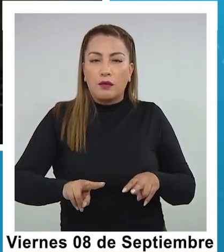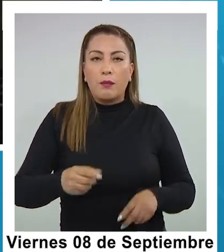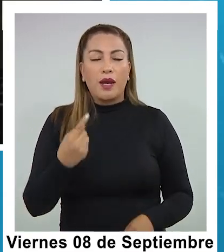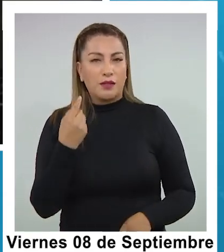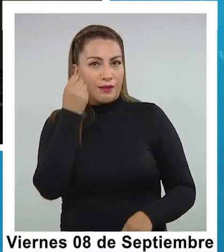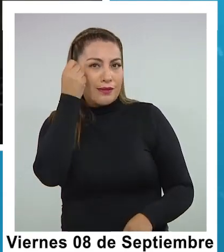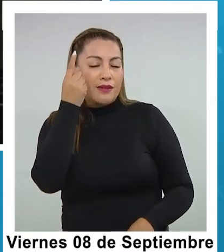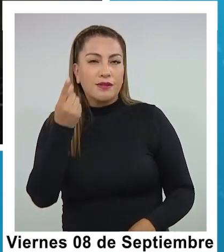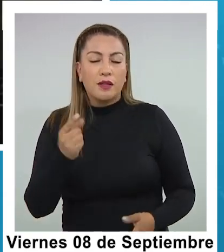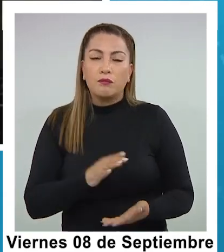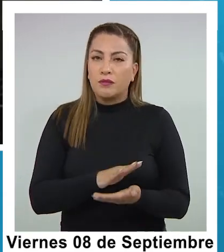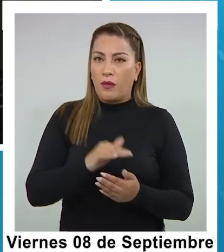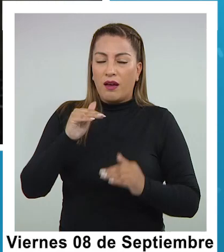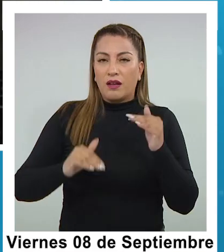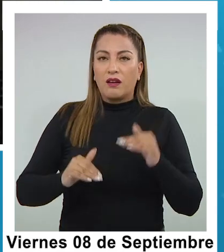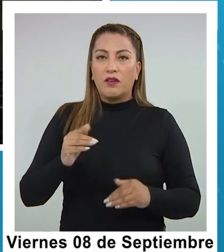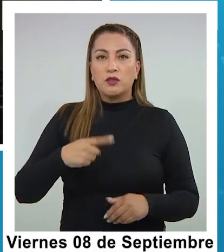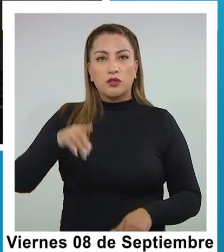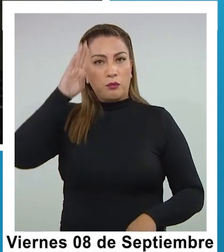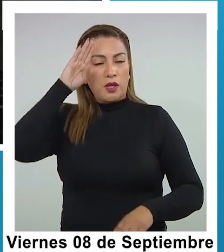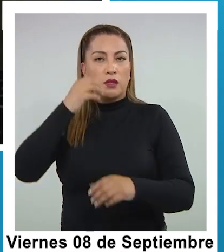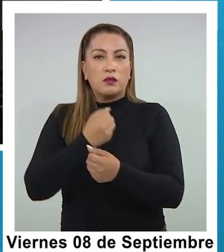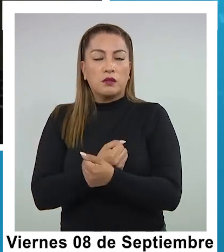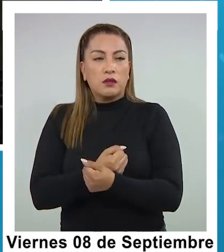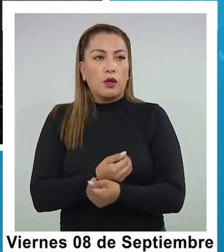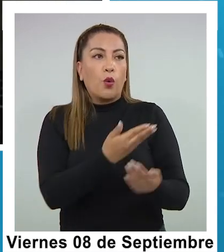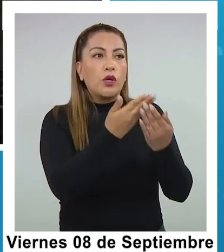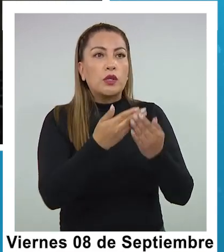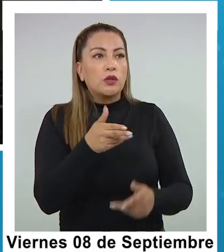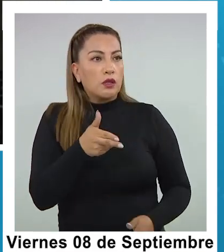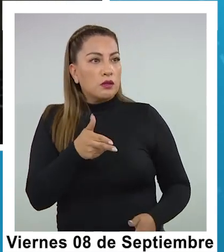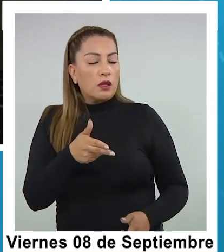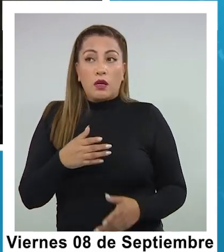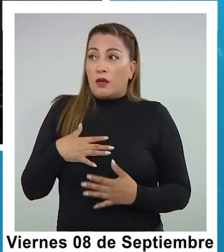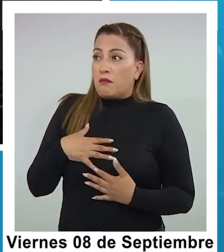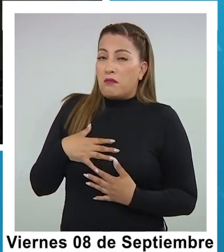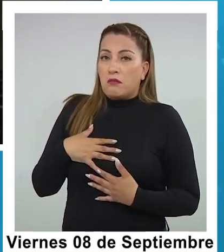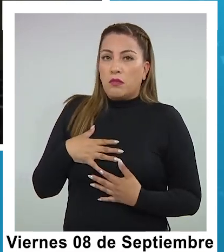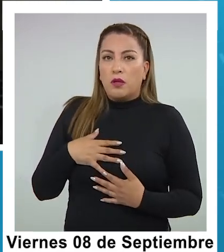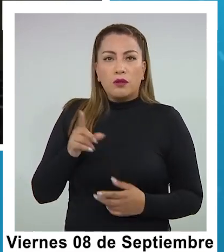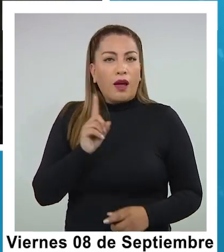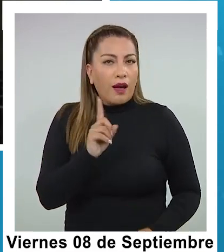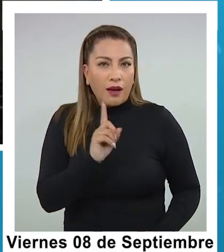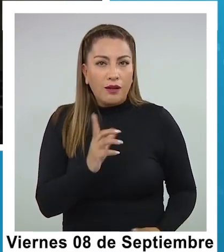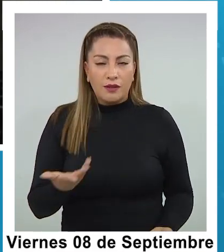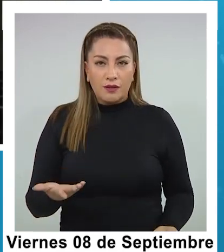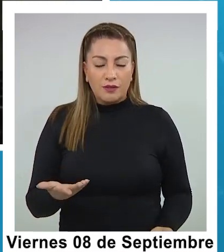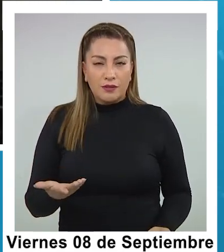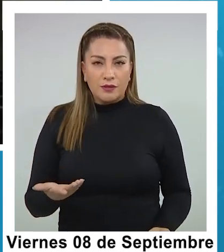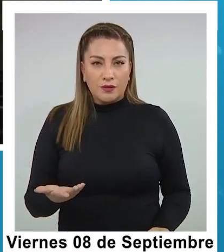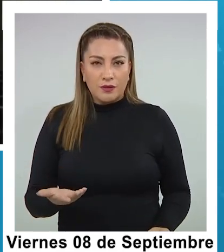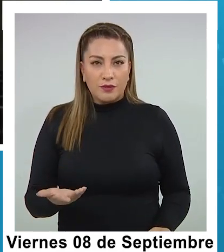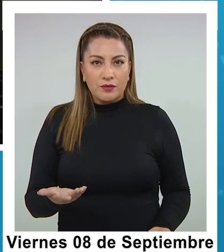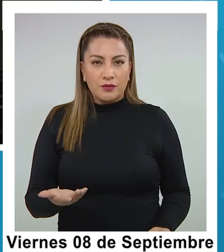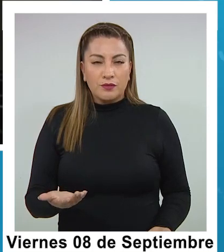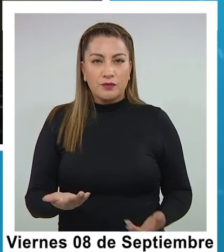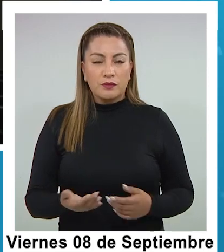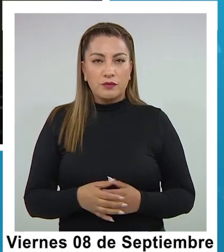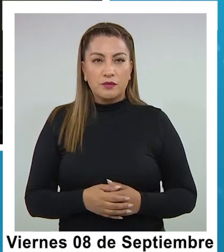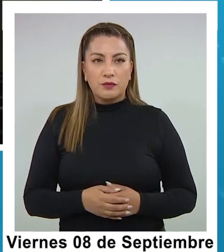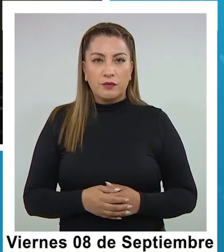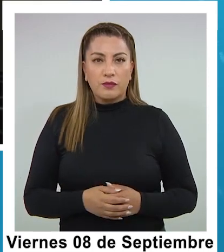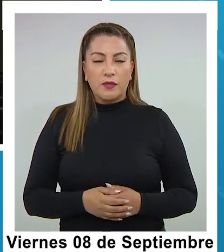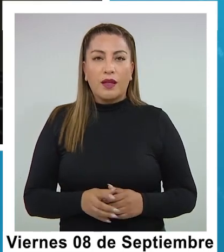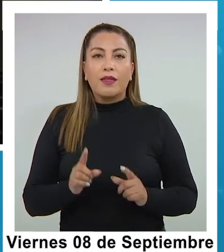que a veces uno piensa que el carabinero ve a los estudiantes y reacciona al tiro y eso no tiene por qué ser así? Si, tenemos